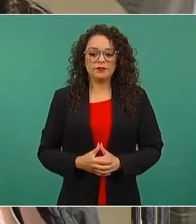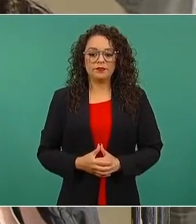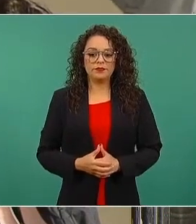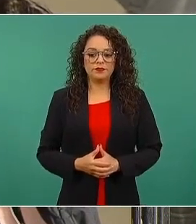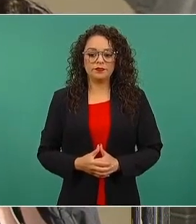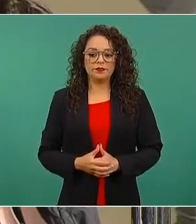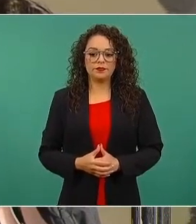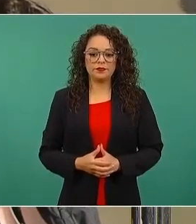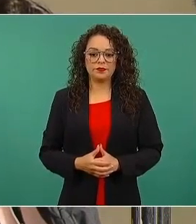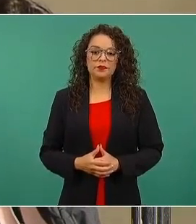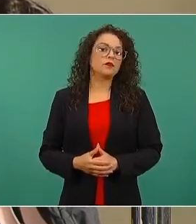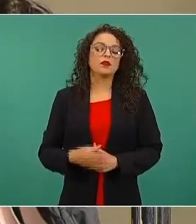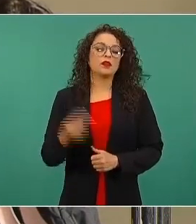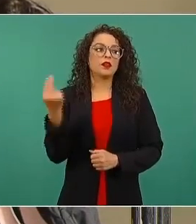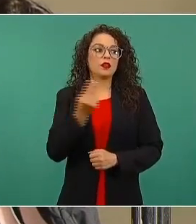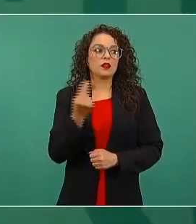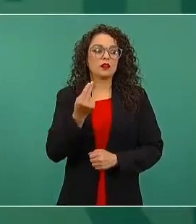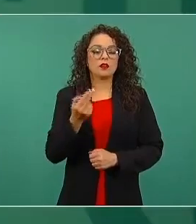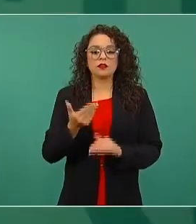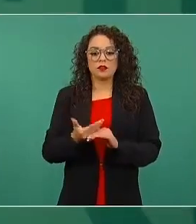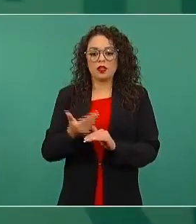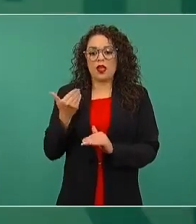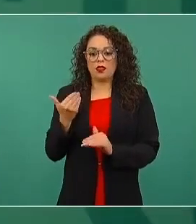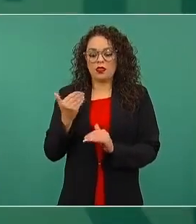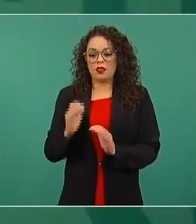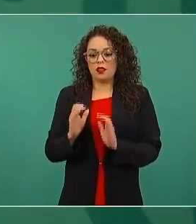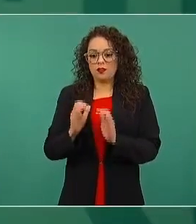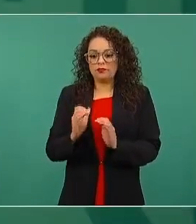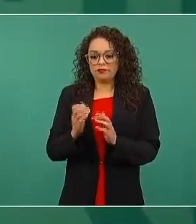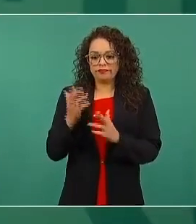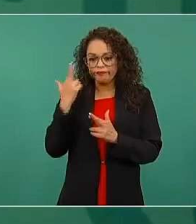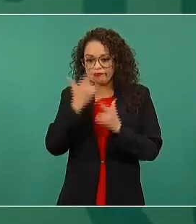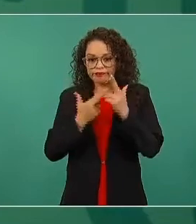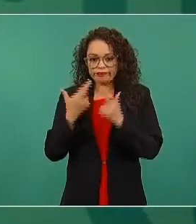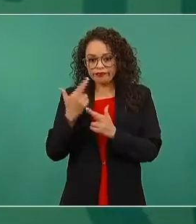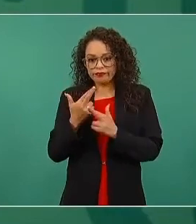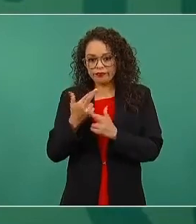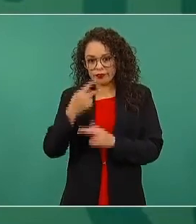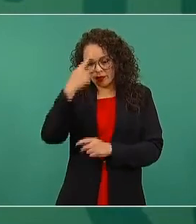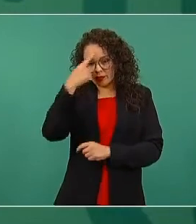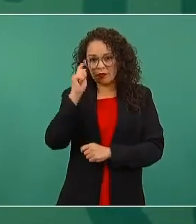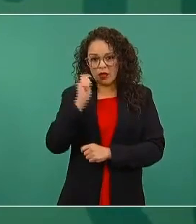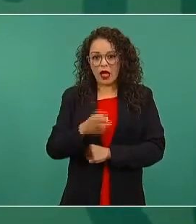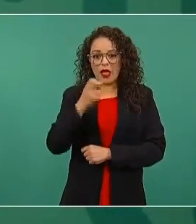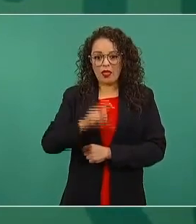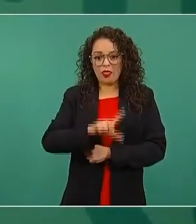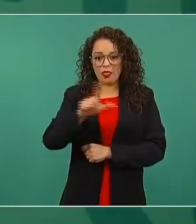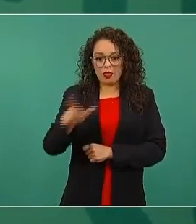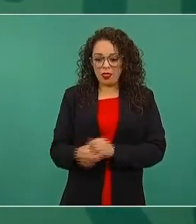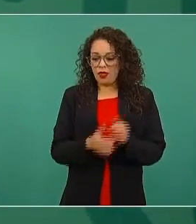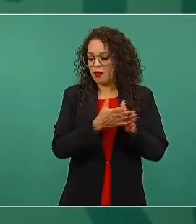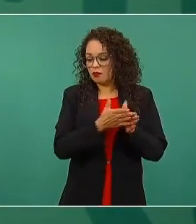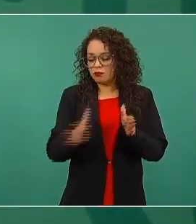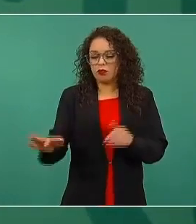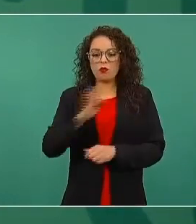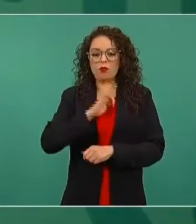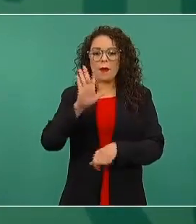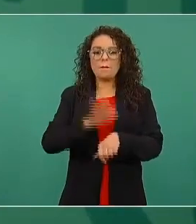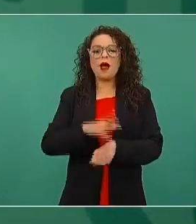se tengan medidas preventivas y que todo esto nos lleve a vivir en una sociedad